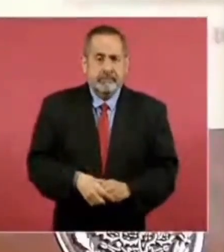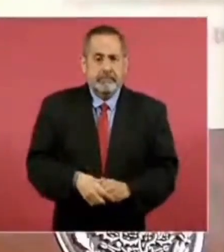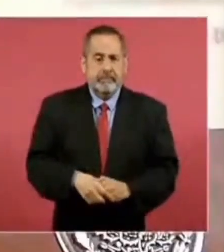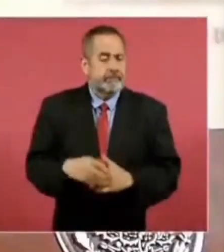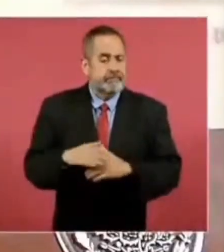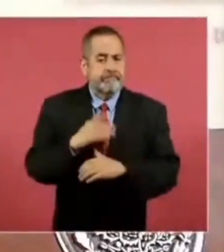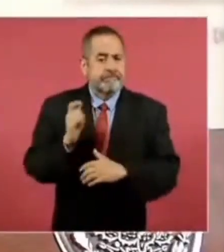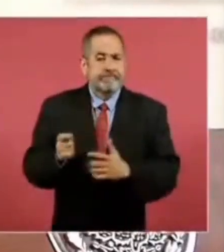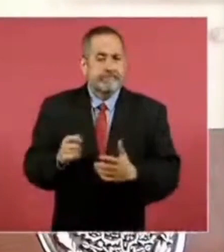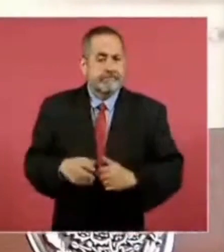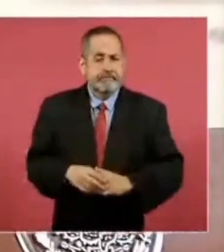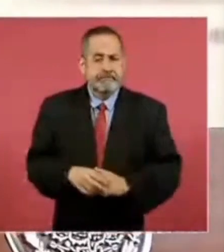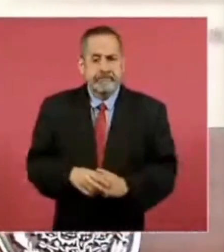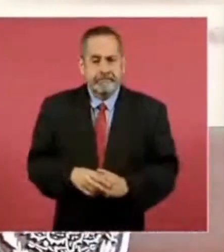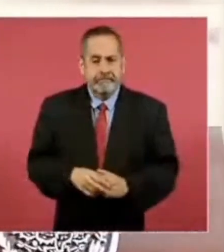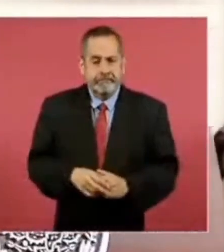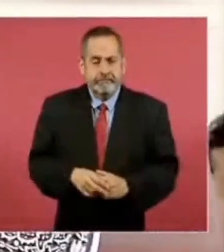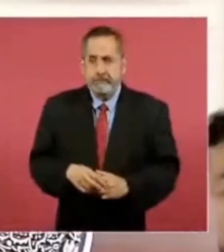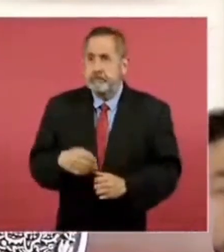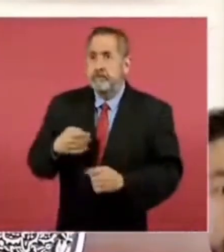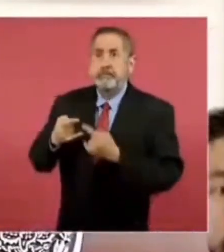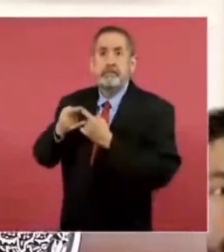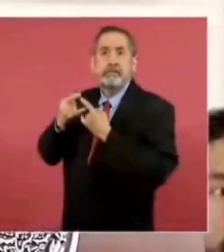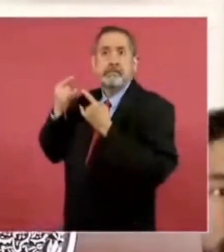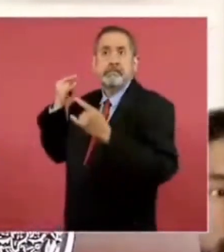Porque nuestro pasado